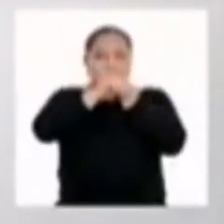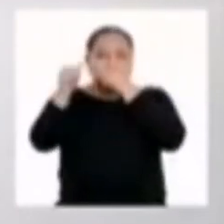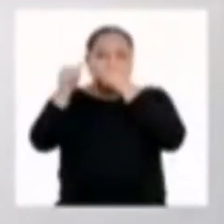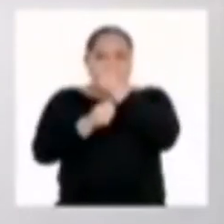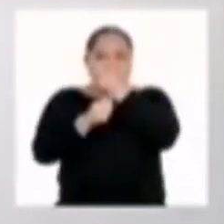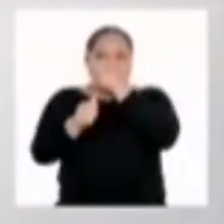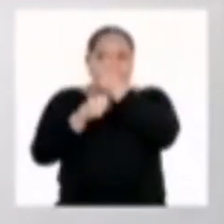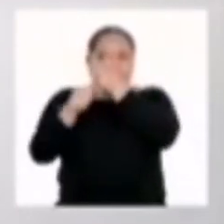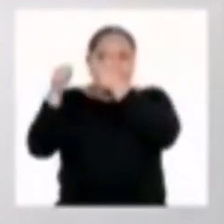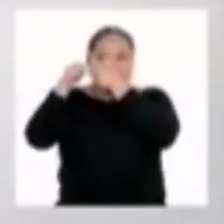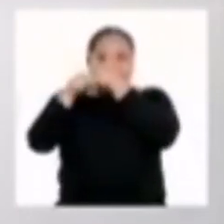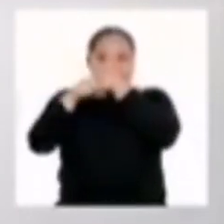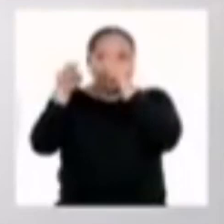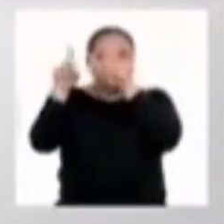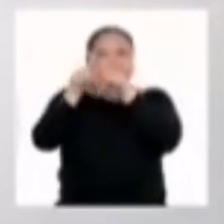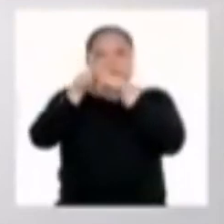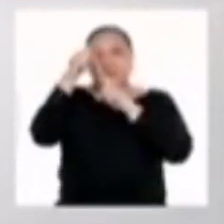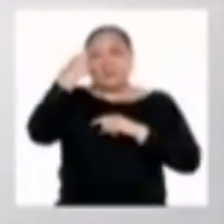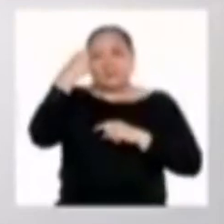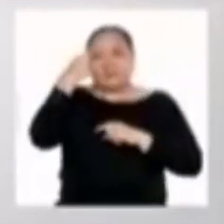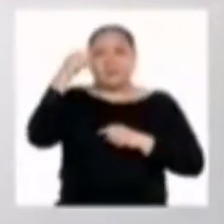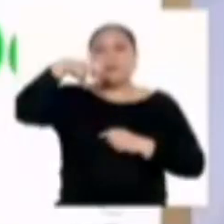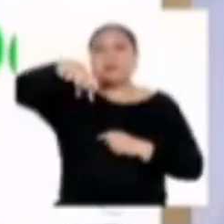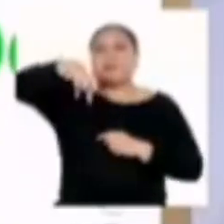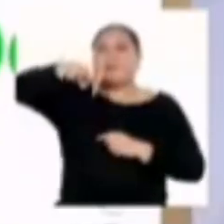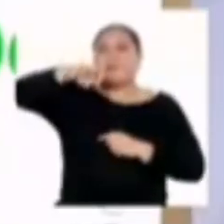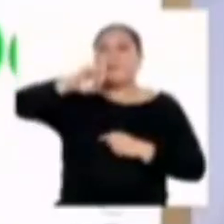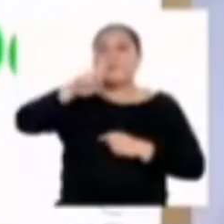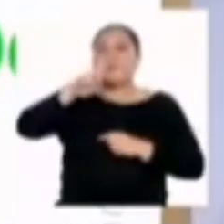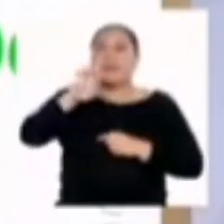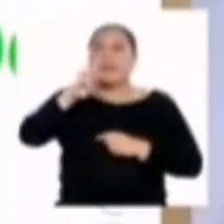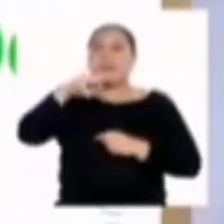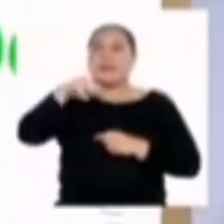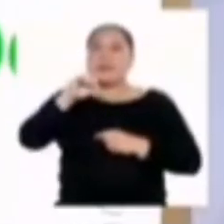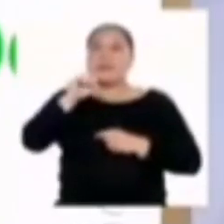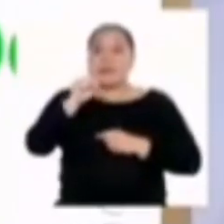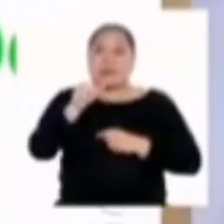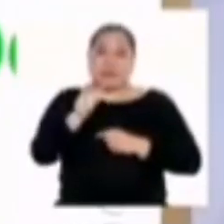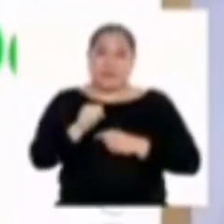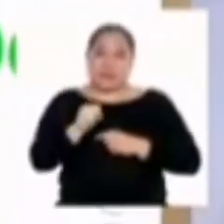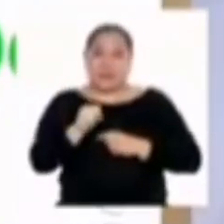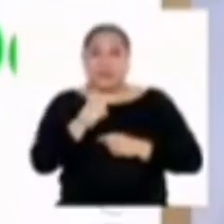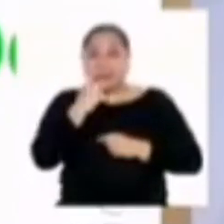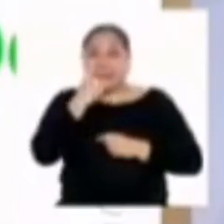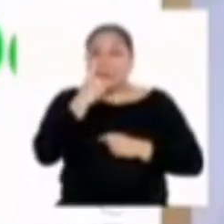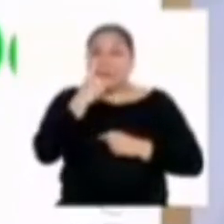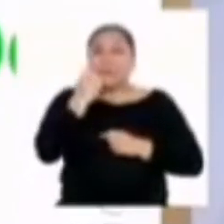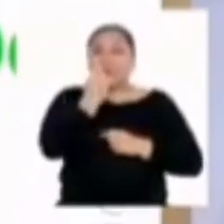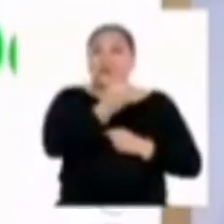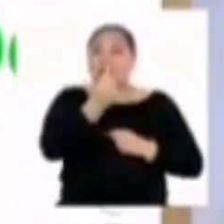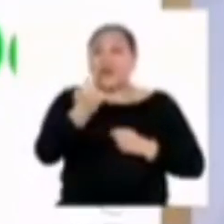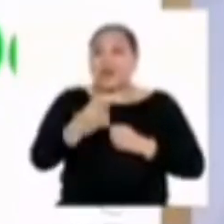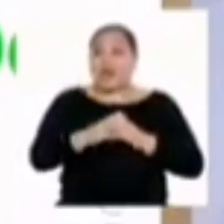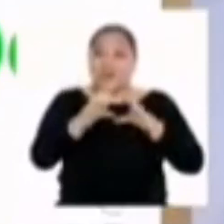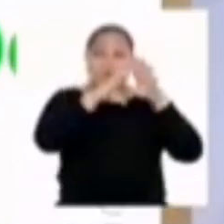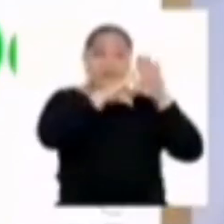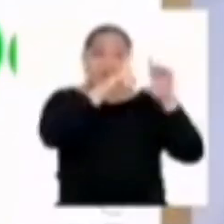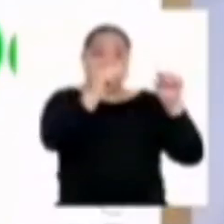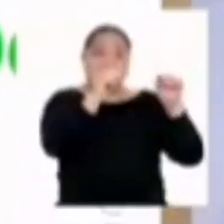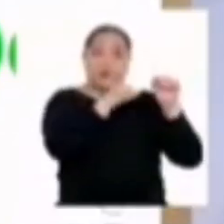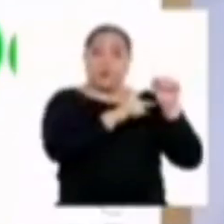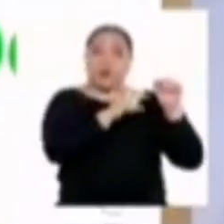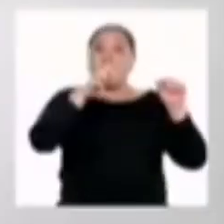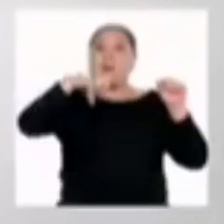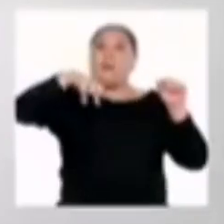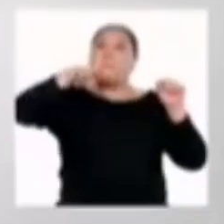secundarias, a las que también se conocen como premisas. Cada párrafo argumentativo entonces tiene premisas y